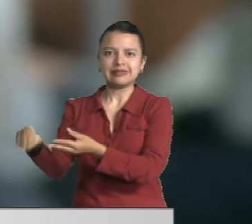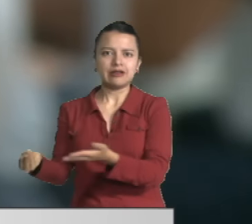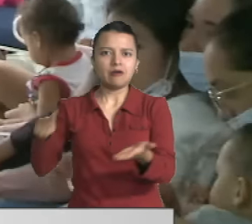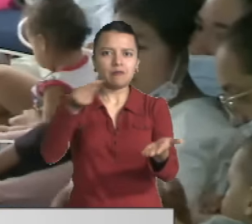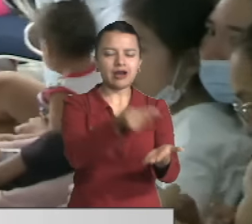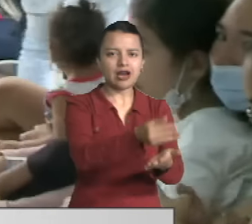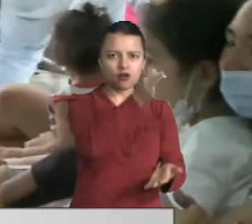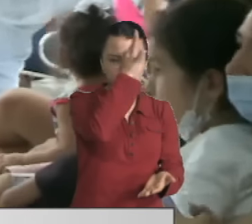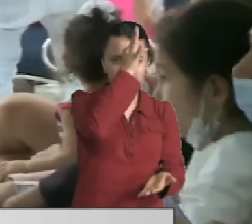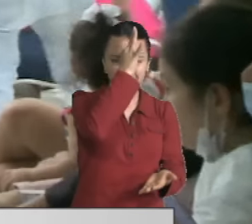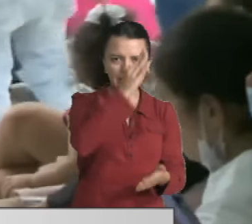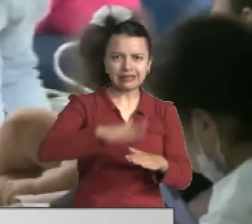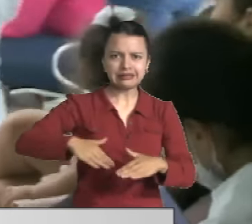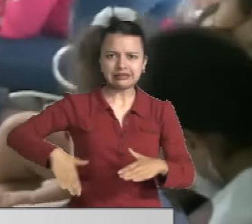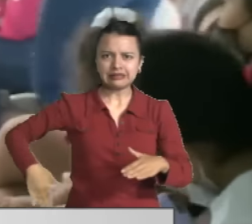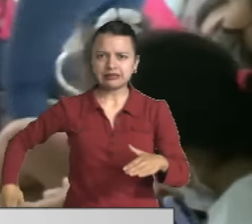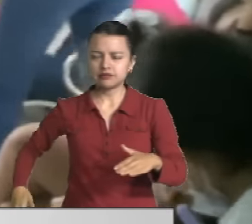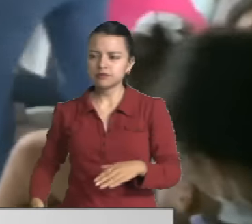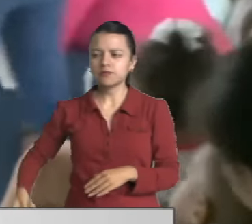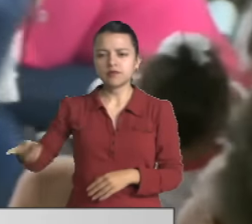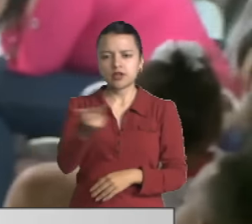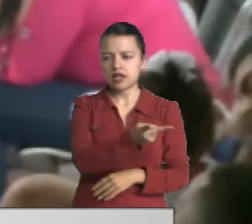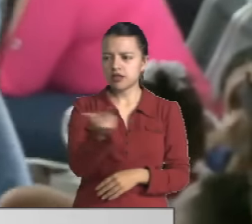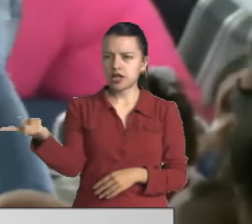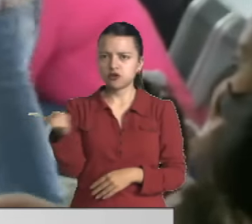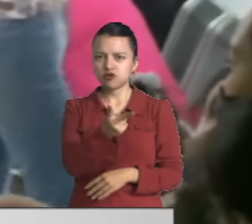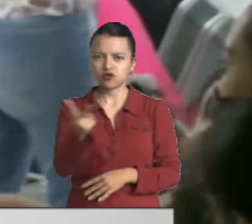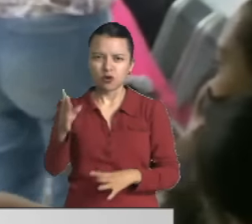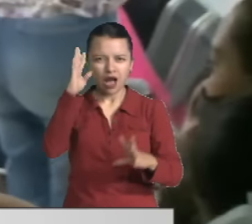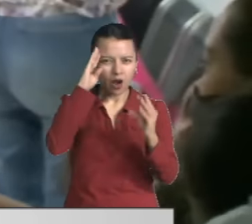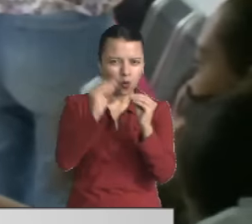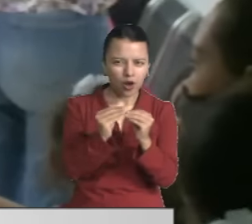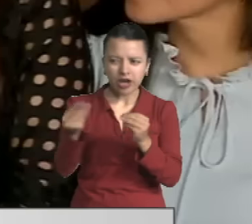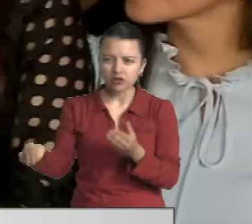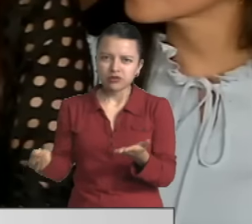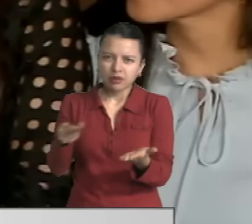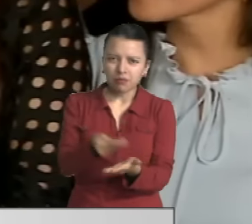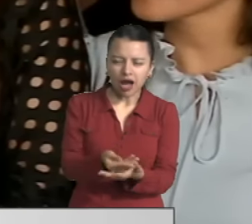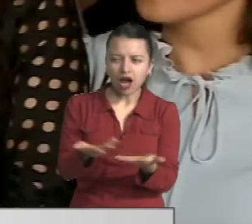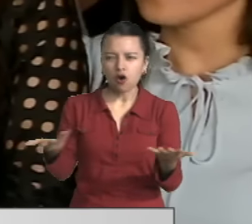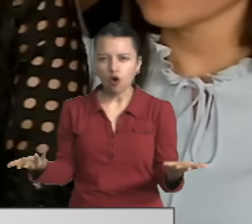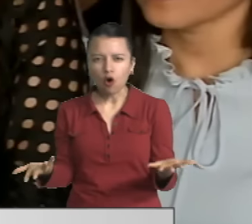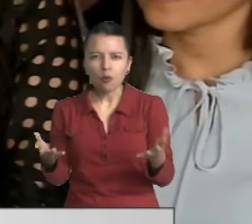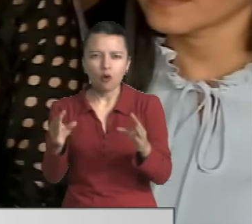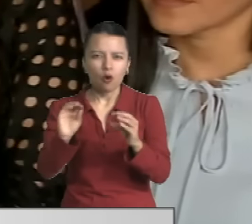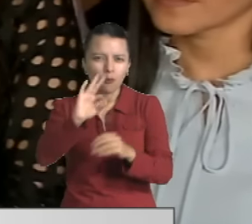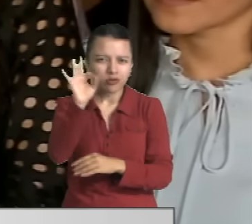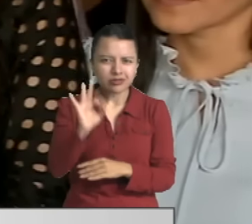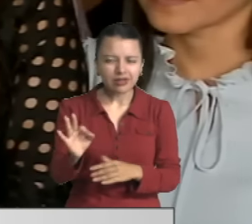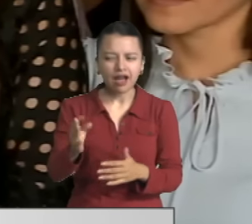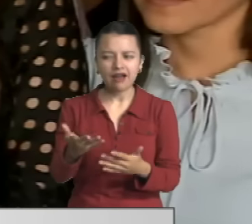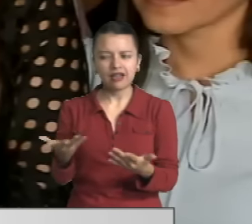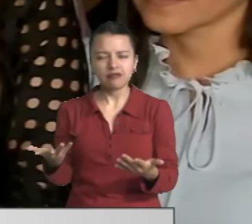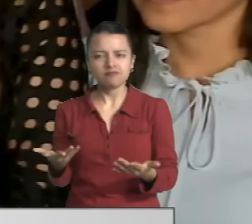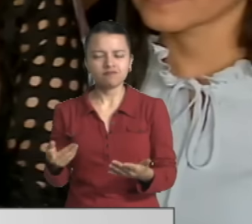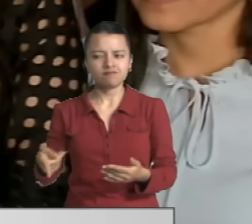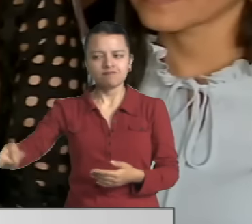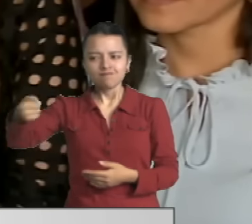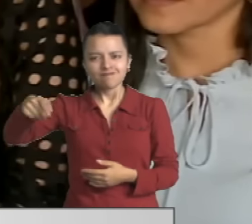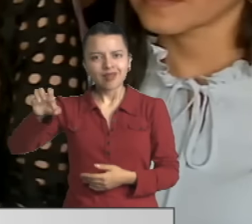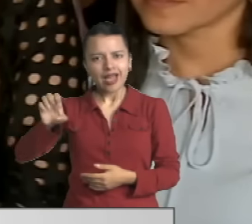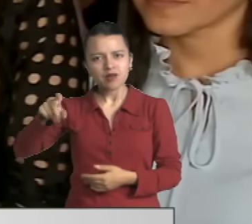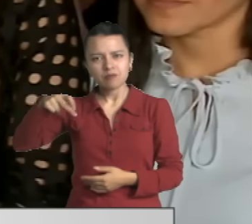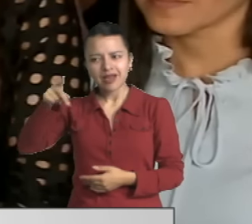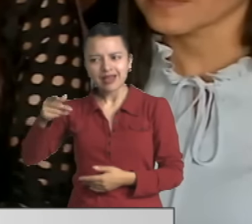para conciliar las deudas, para poder lograr hacer acuerdos, para que se pague en mayor proporción y pues que